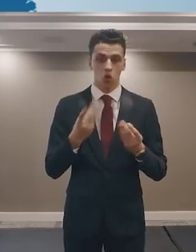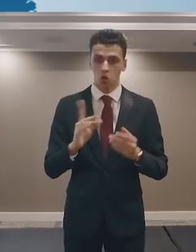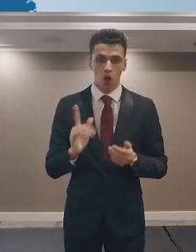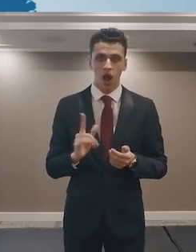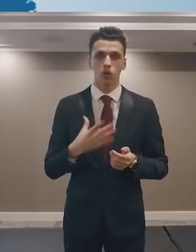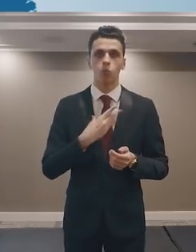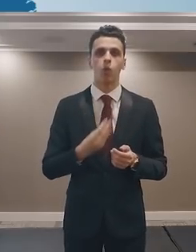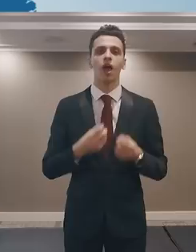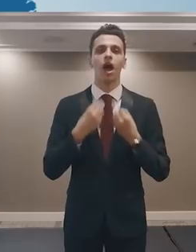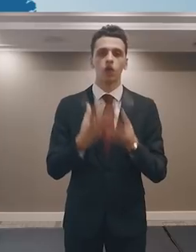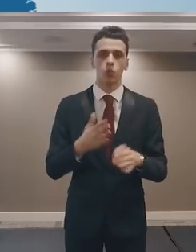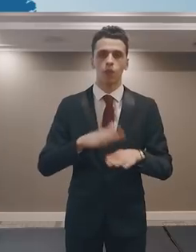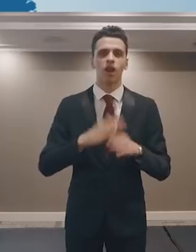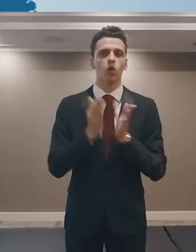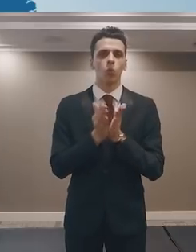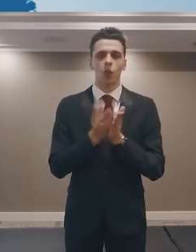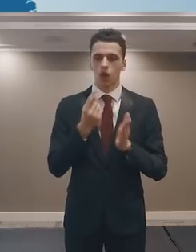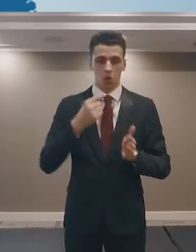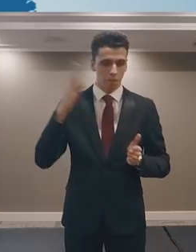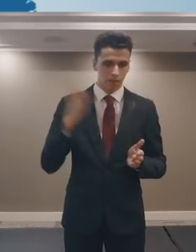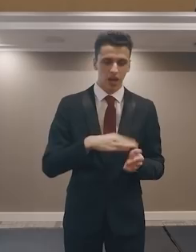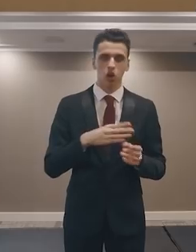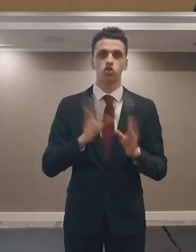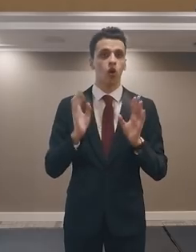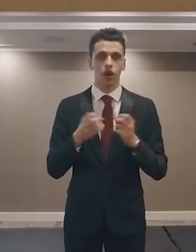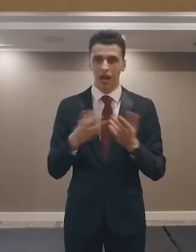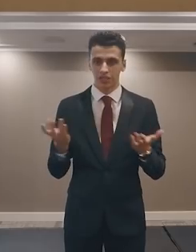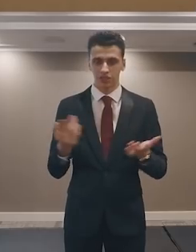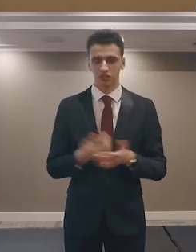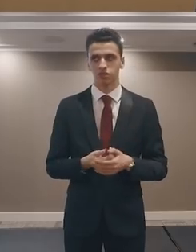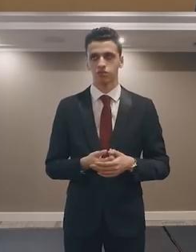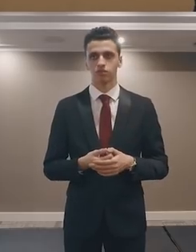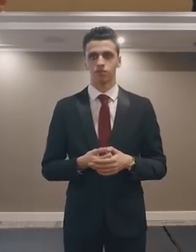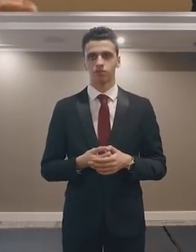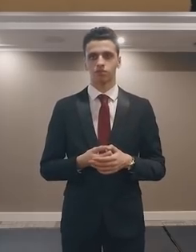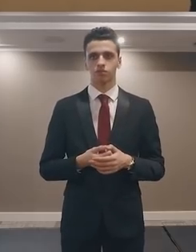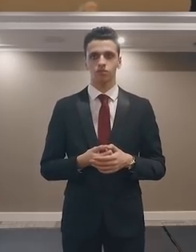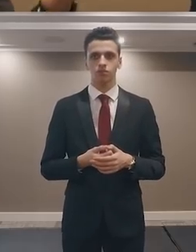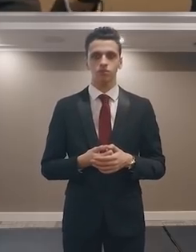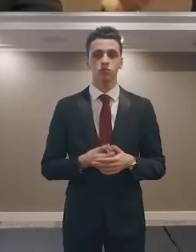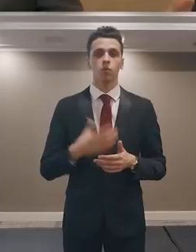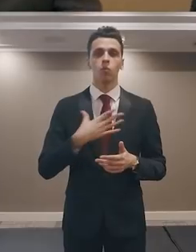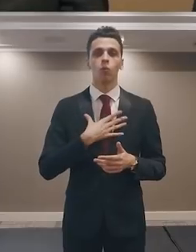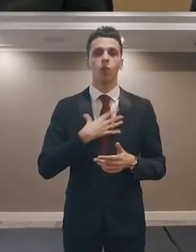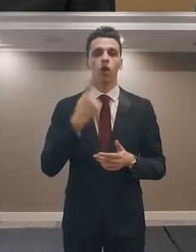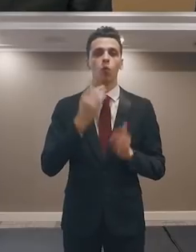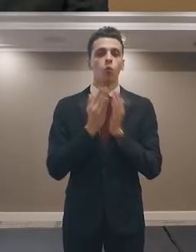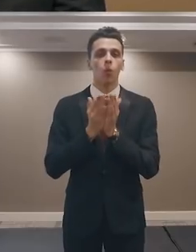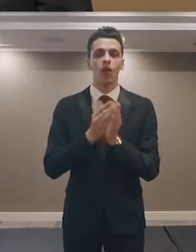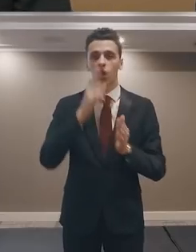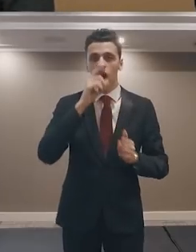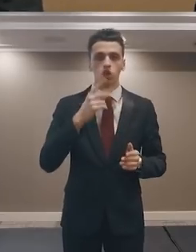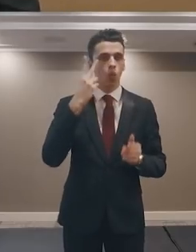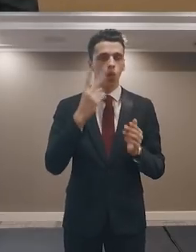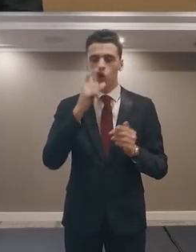invada los cruceros del mundo y pueda disfrutar de ellos por menos sanz la idea hacer un crucero al año dos cruceros al año tres